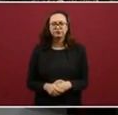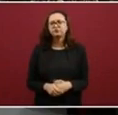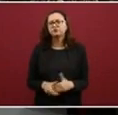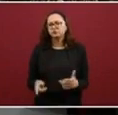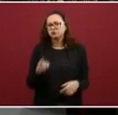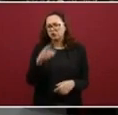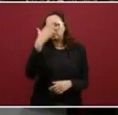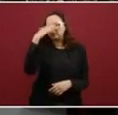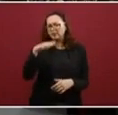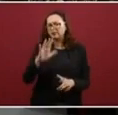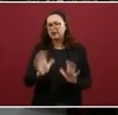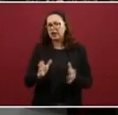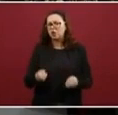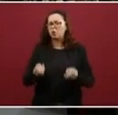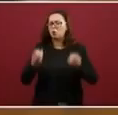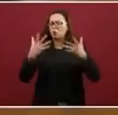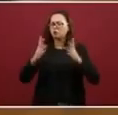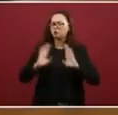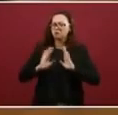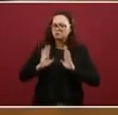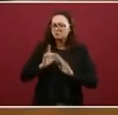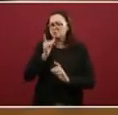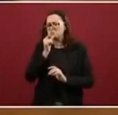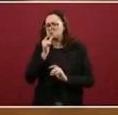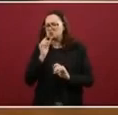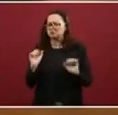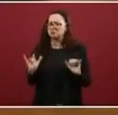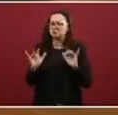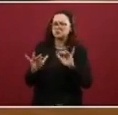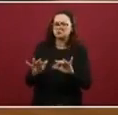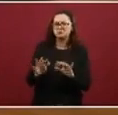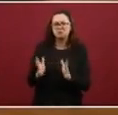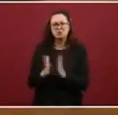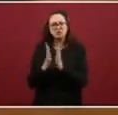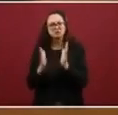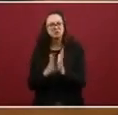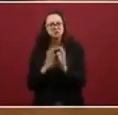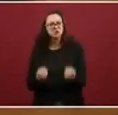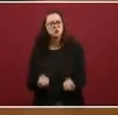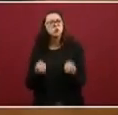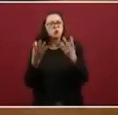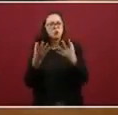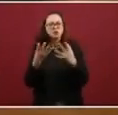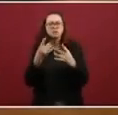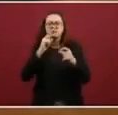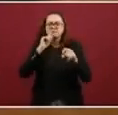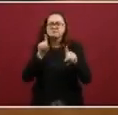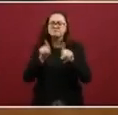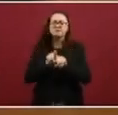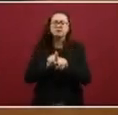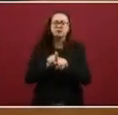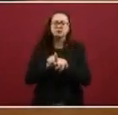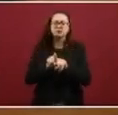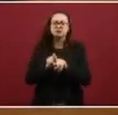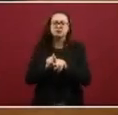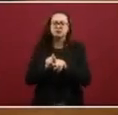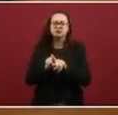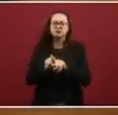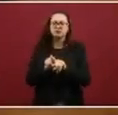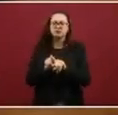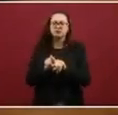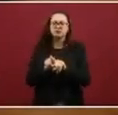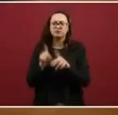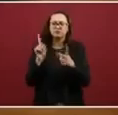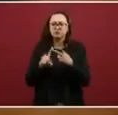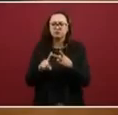estos operativos? Y también, si ya tienen estimado que se vayan a ampliar la